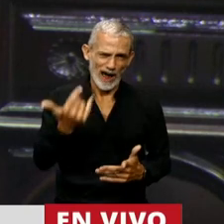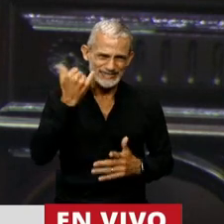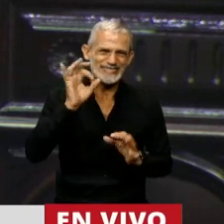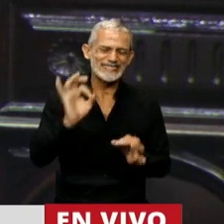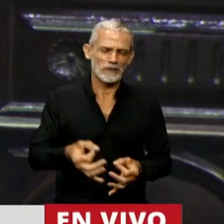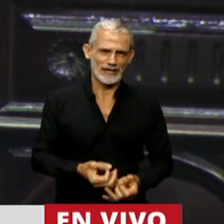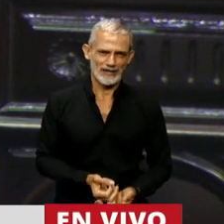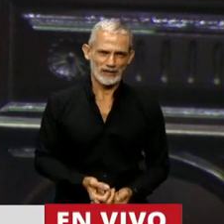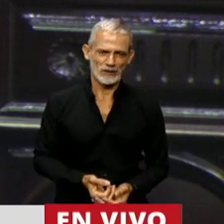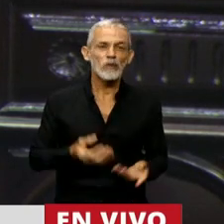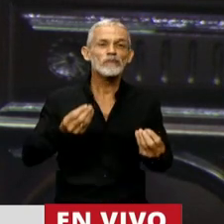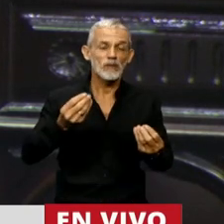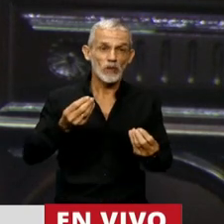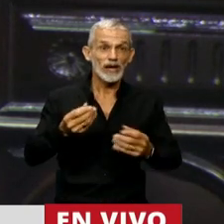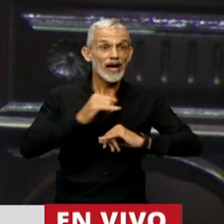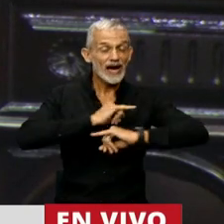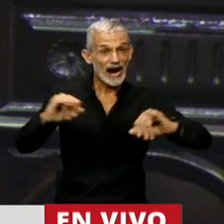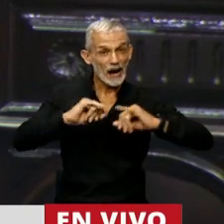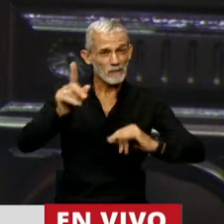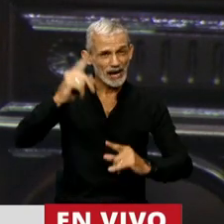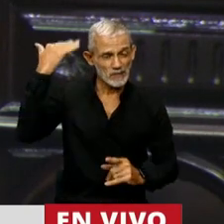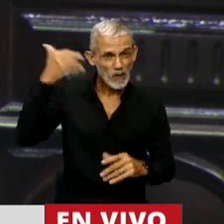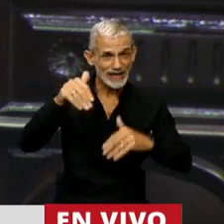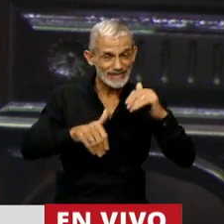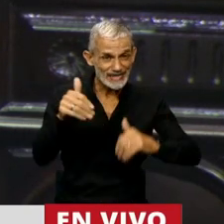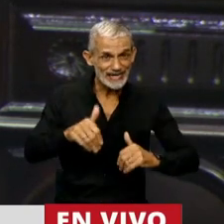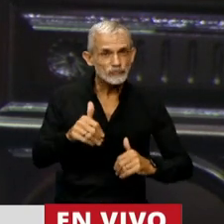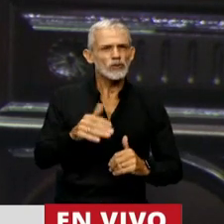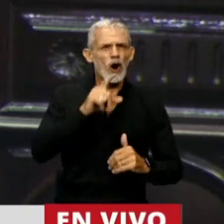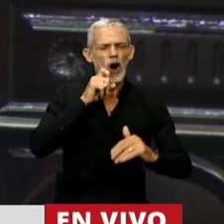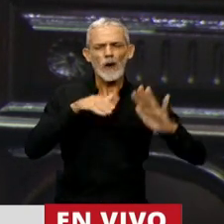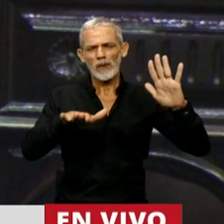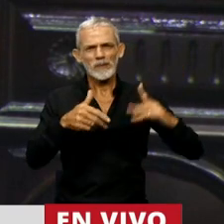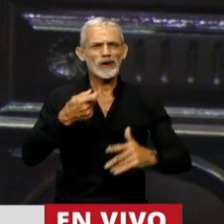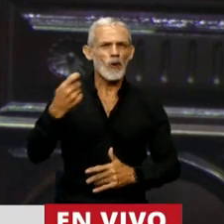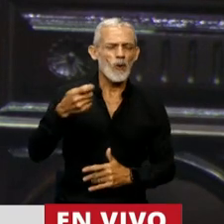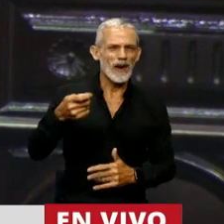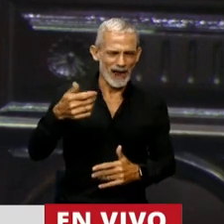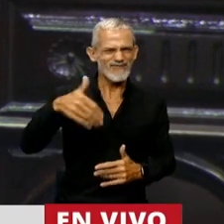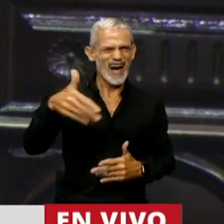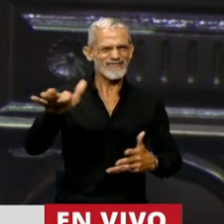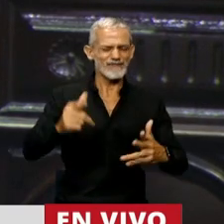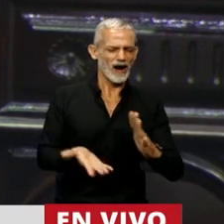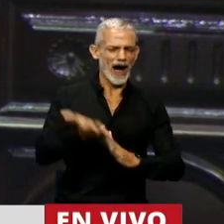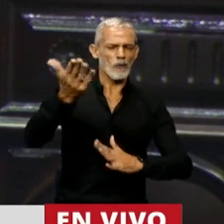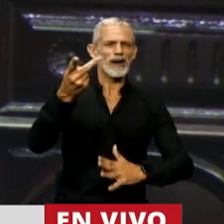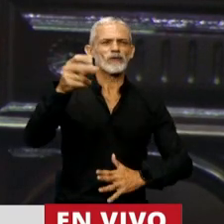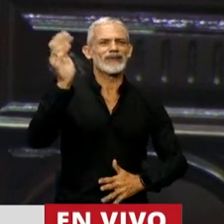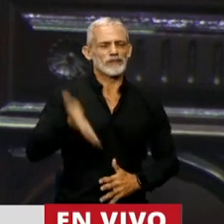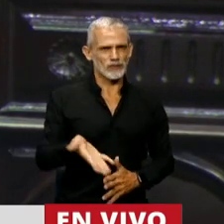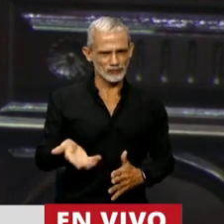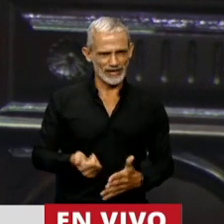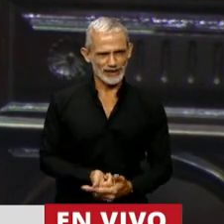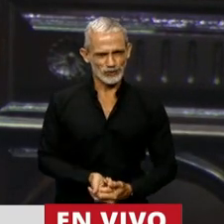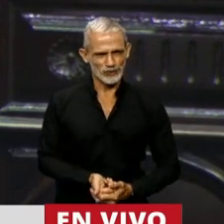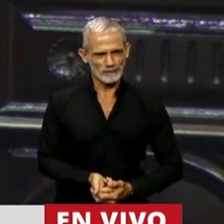presidente. Porque fue en plena campaña donde le prometió a los jubilados un aumento del